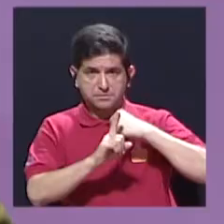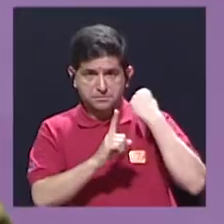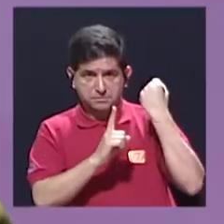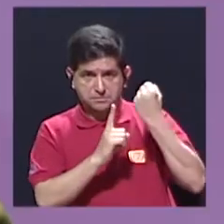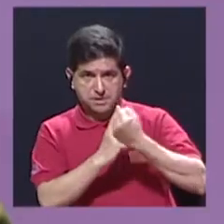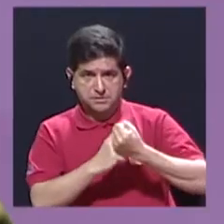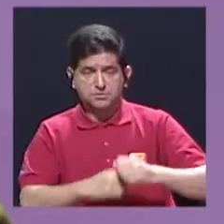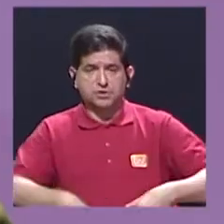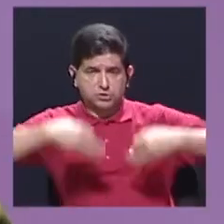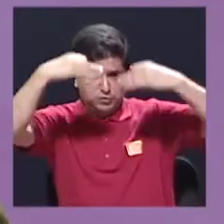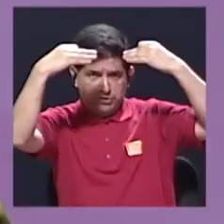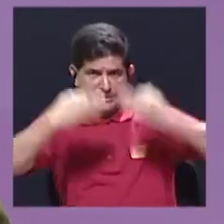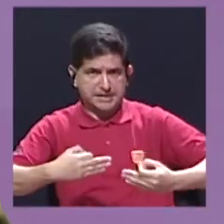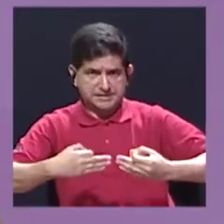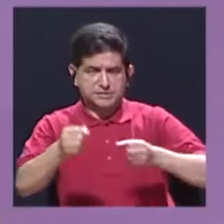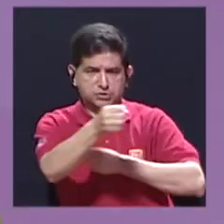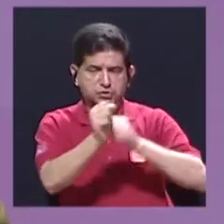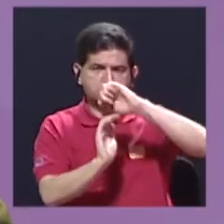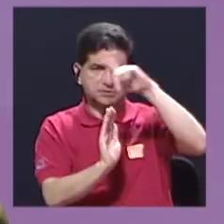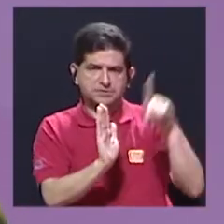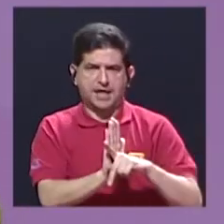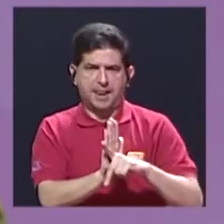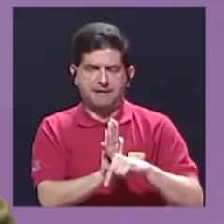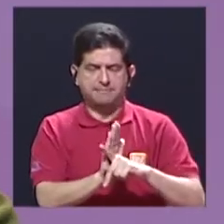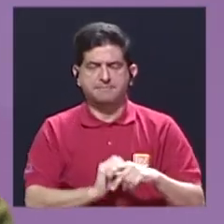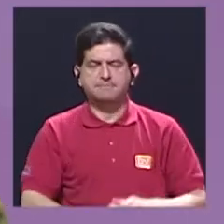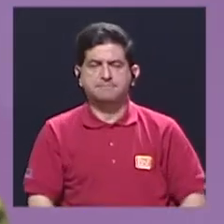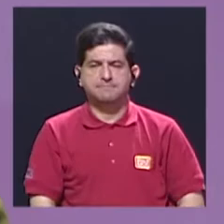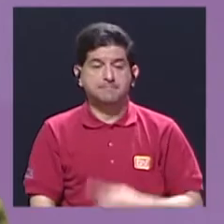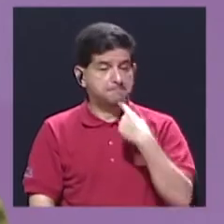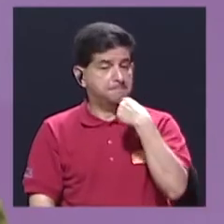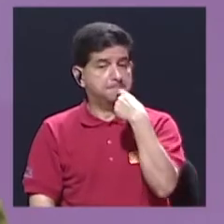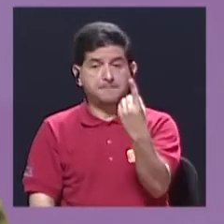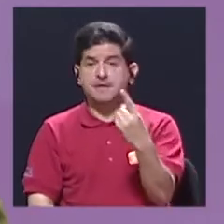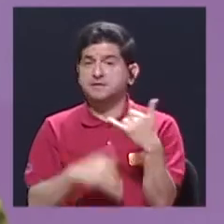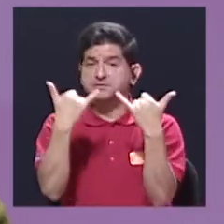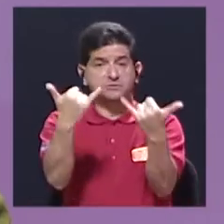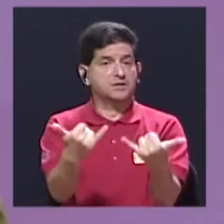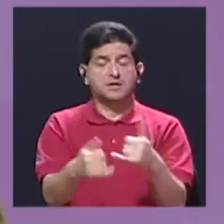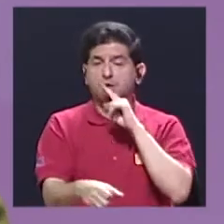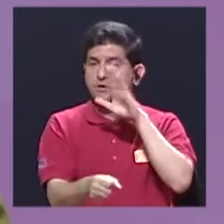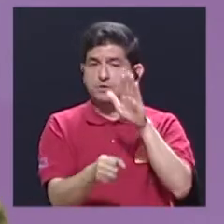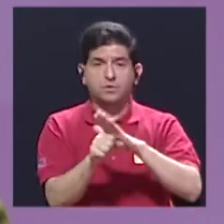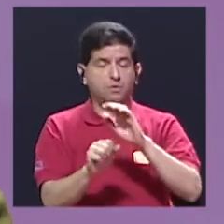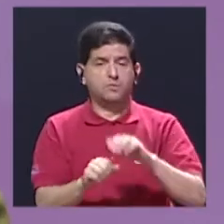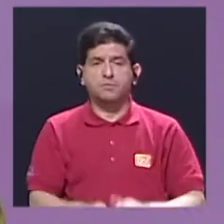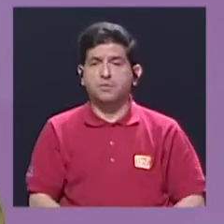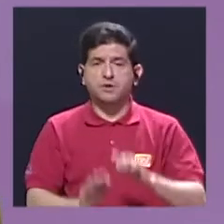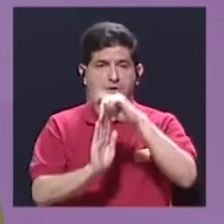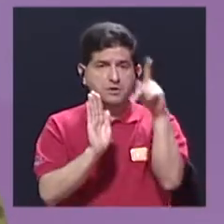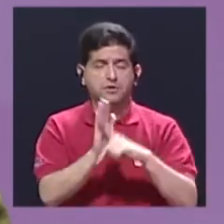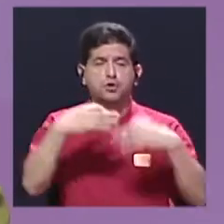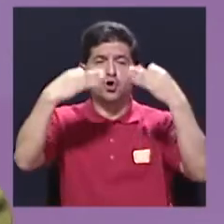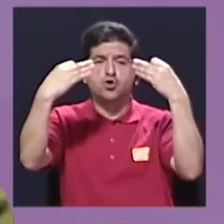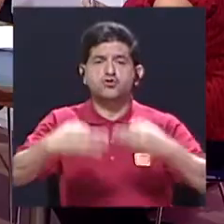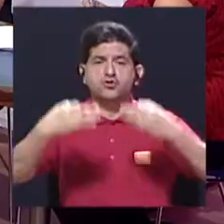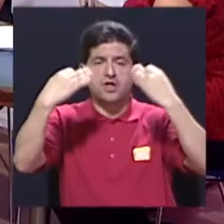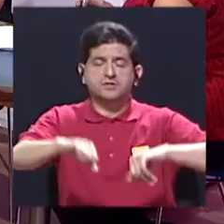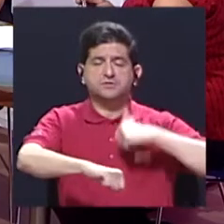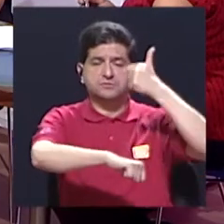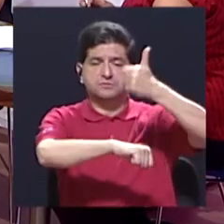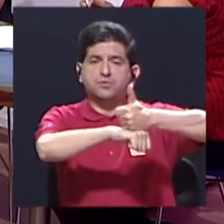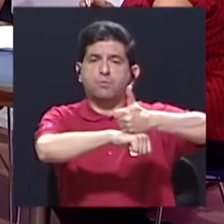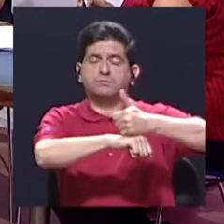sentencia de Sala Cuarta, en donde se declaró inconstitucional el decreto que había sido